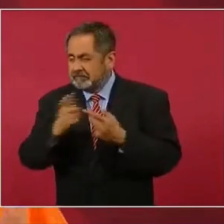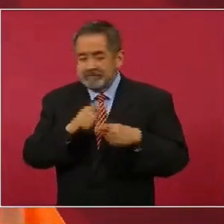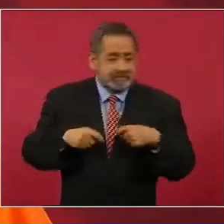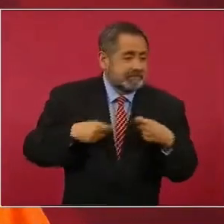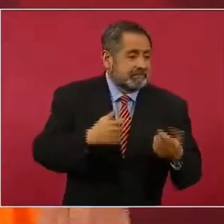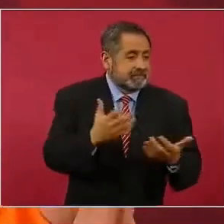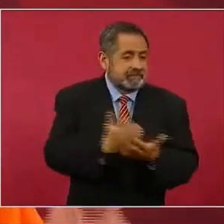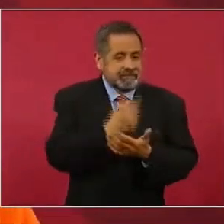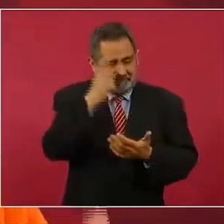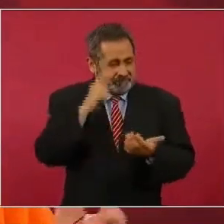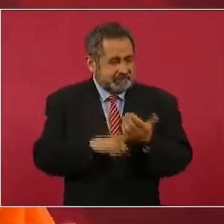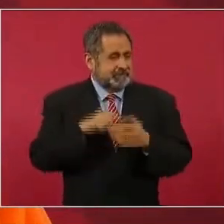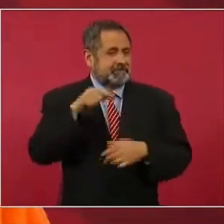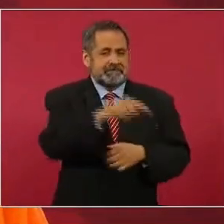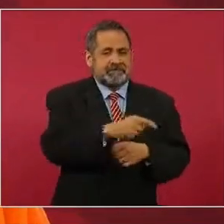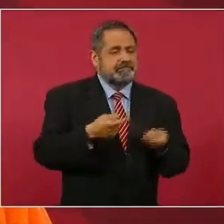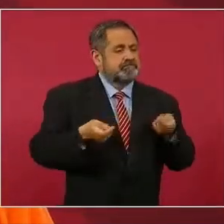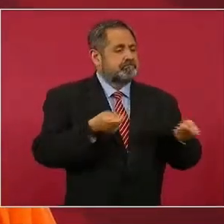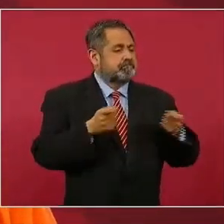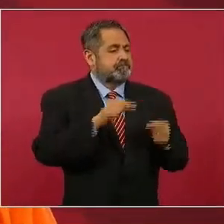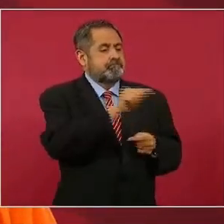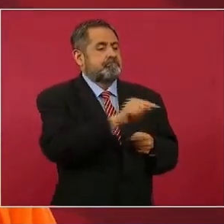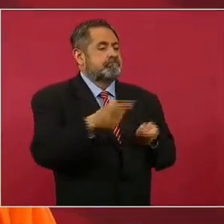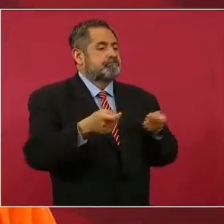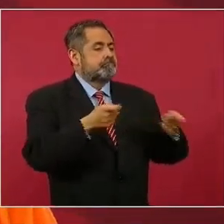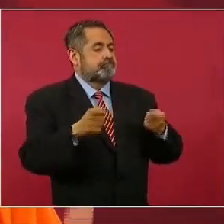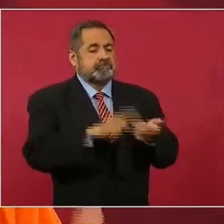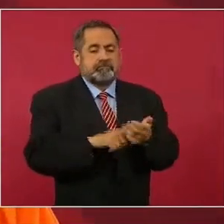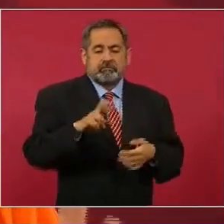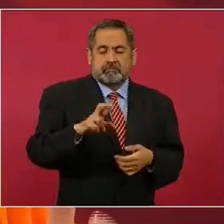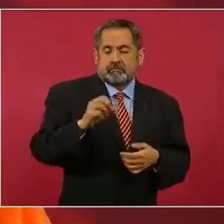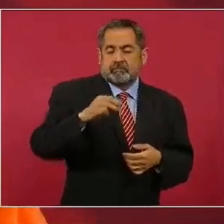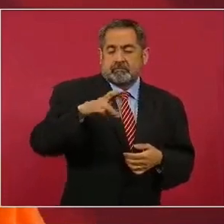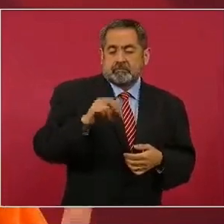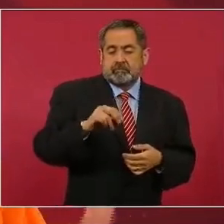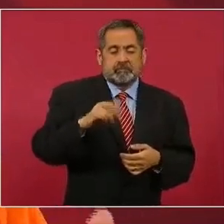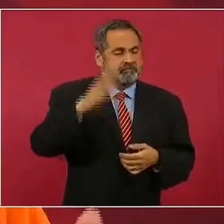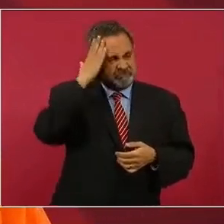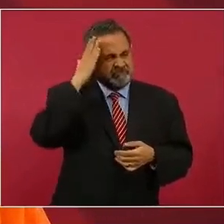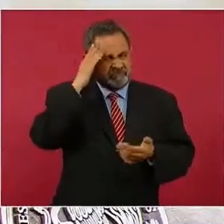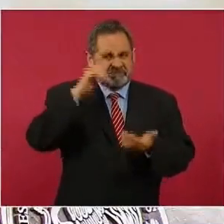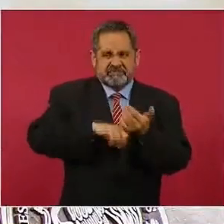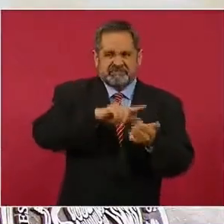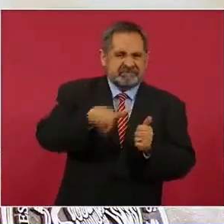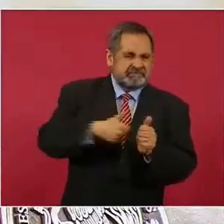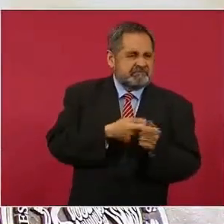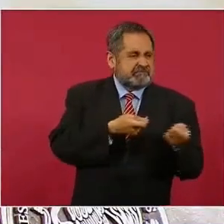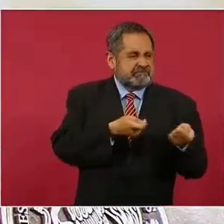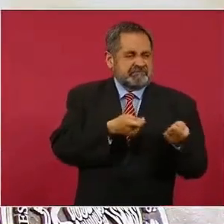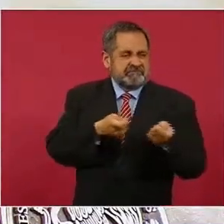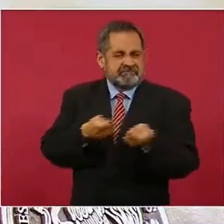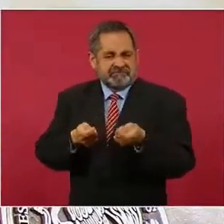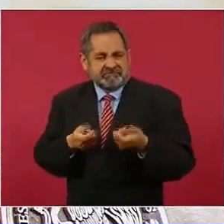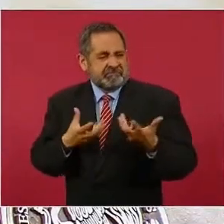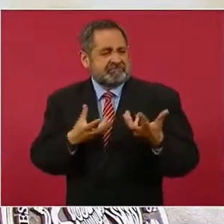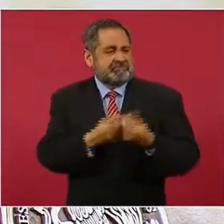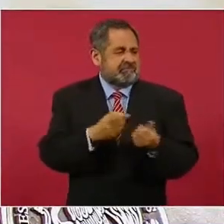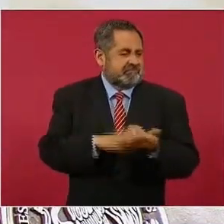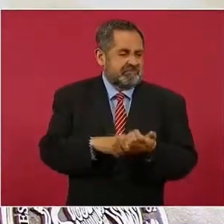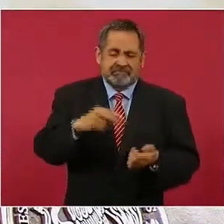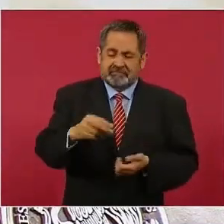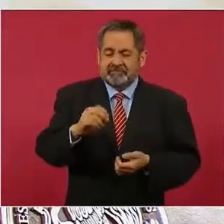a los delfines de Romero de Champs, que todos los dados están cargados al